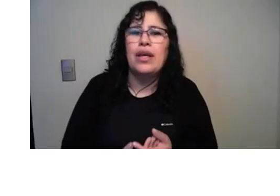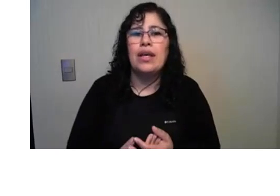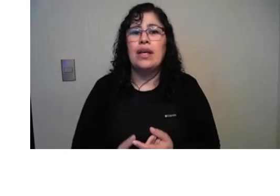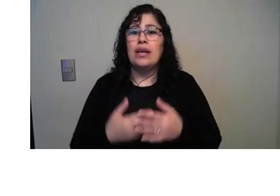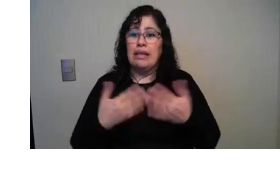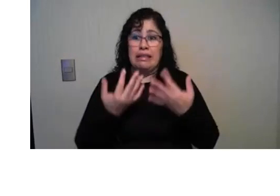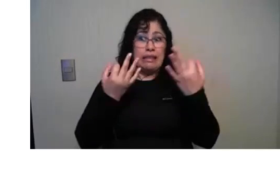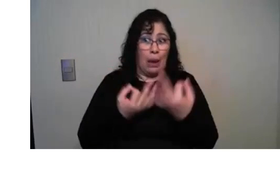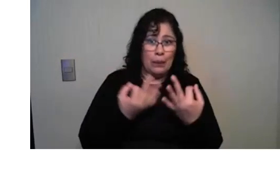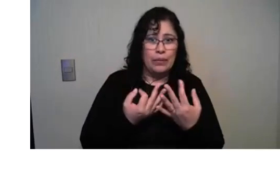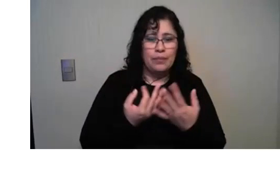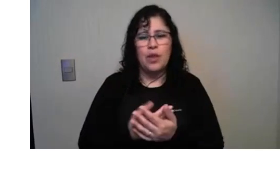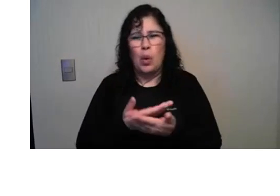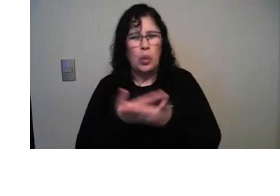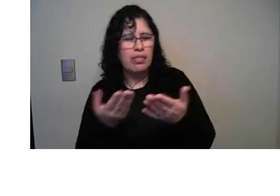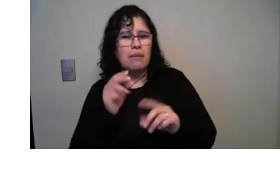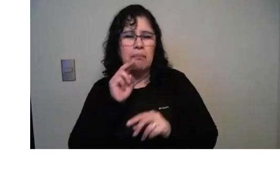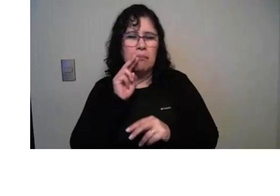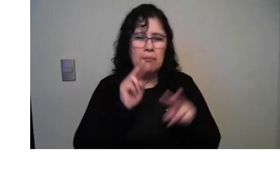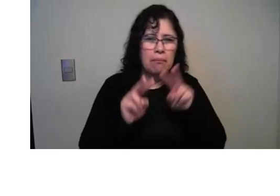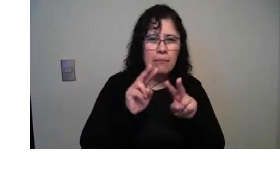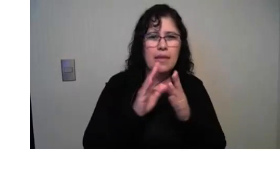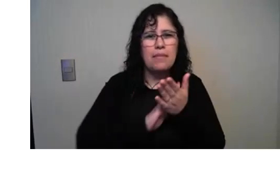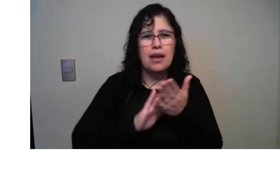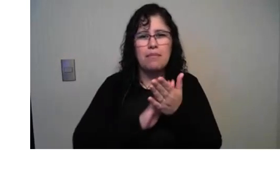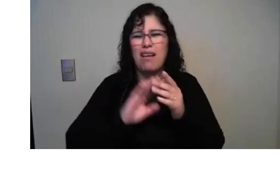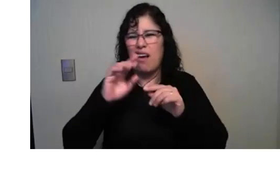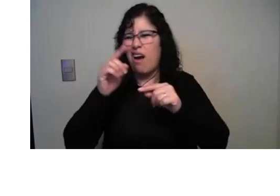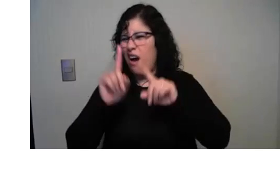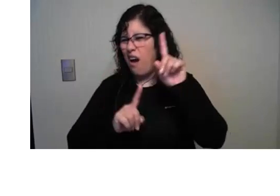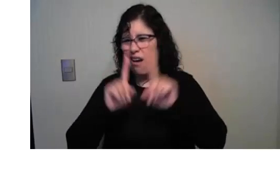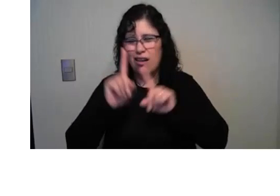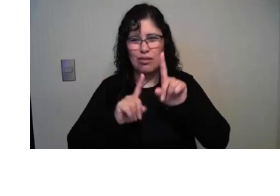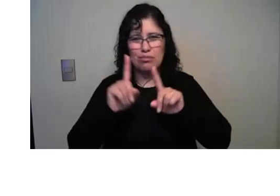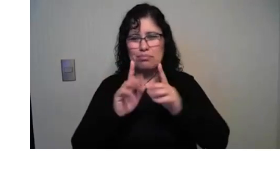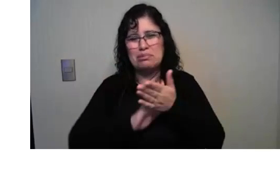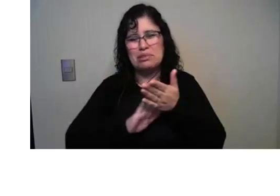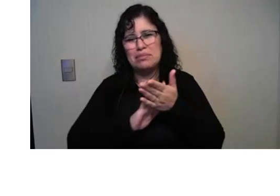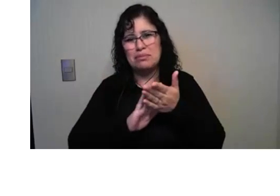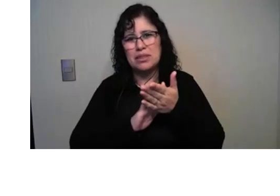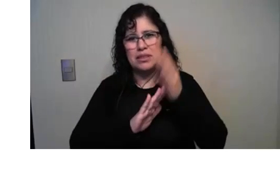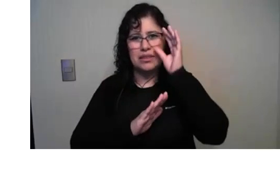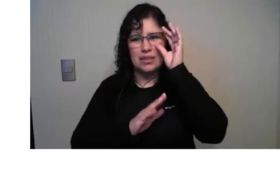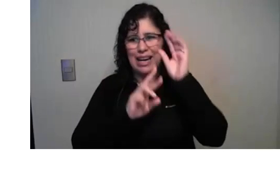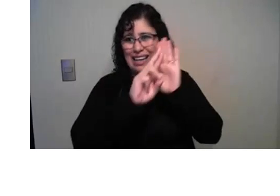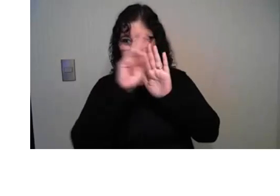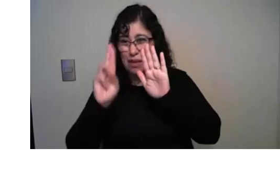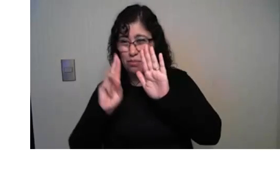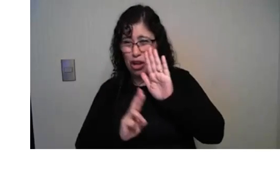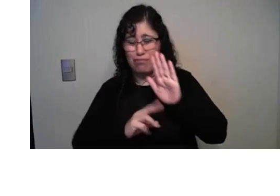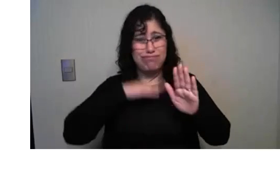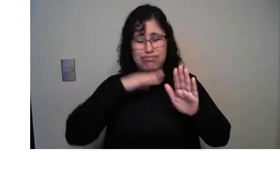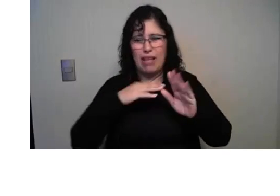seguramente van a encontrarse con una serie de tipos de receptores, ¿ya? Y